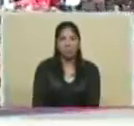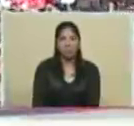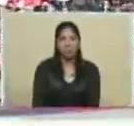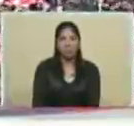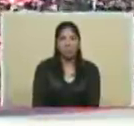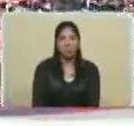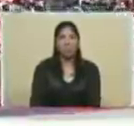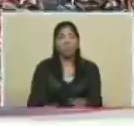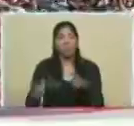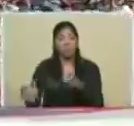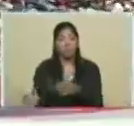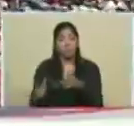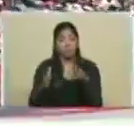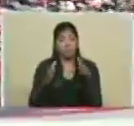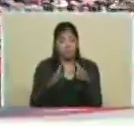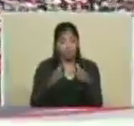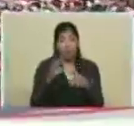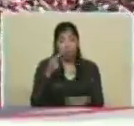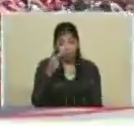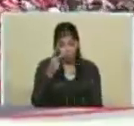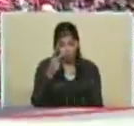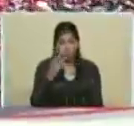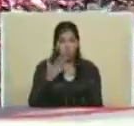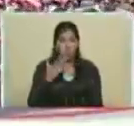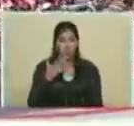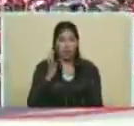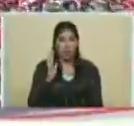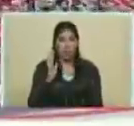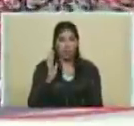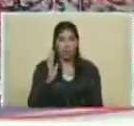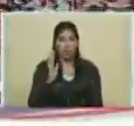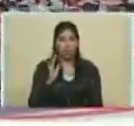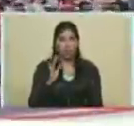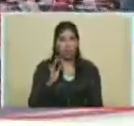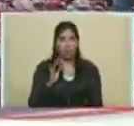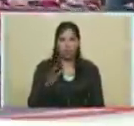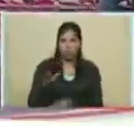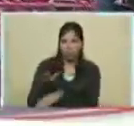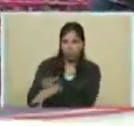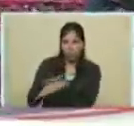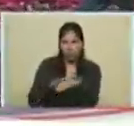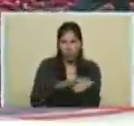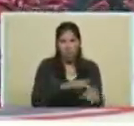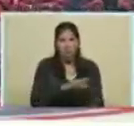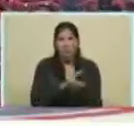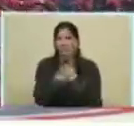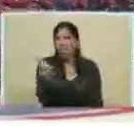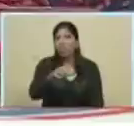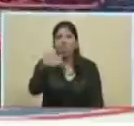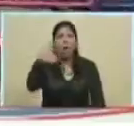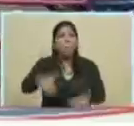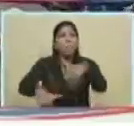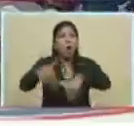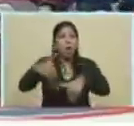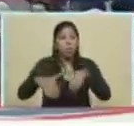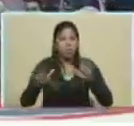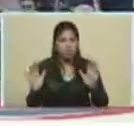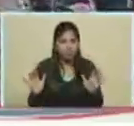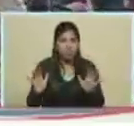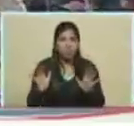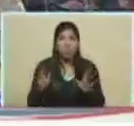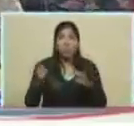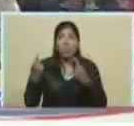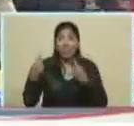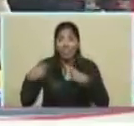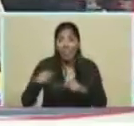El escenario número dos es lanzarse a llamar la atención y tratar